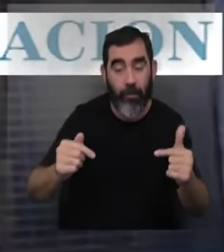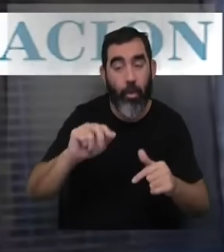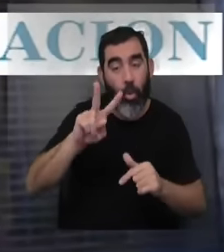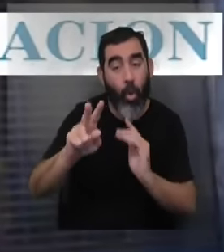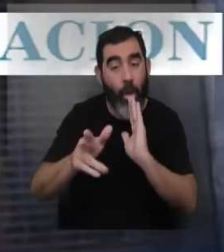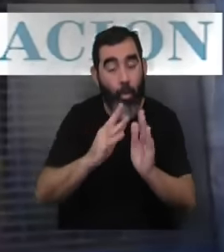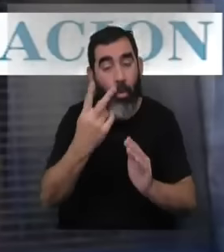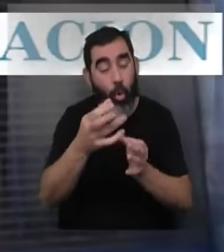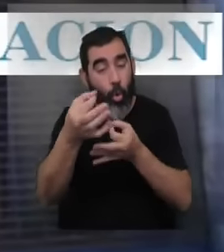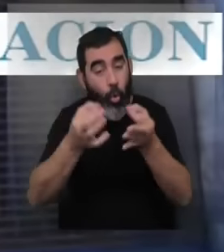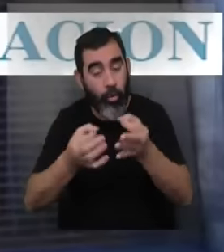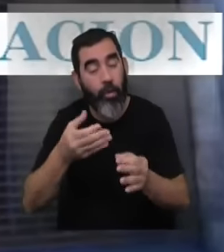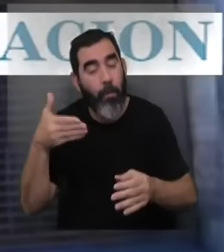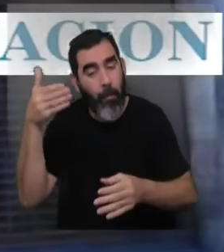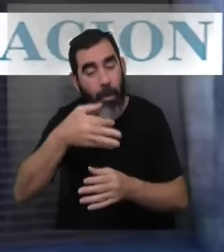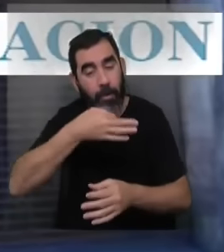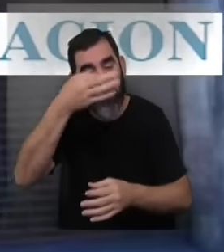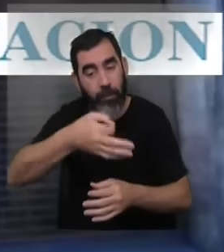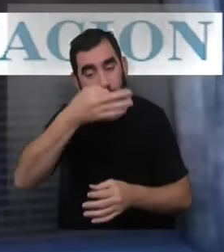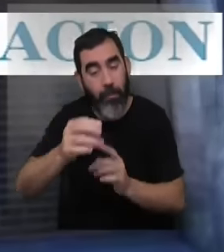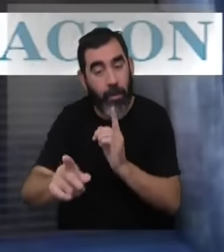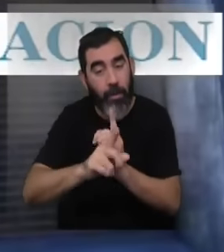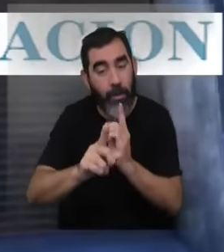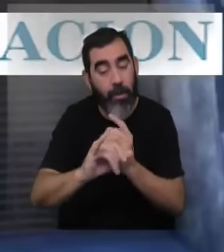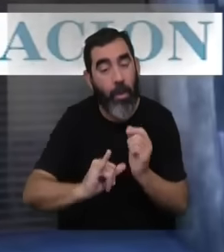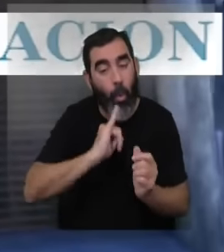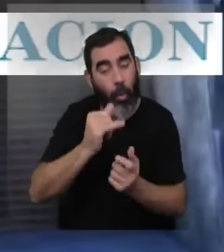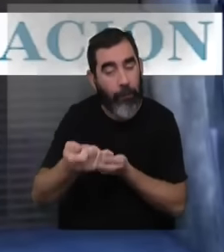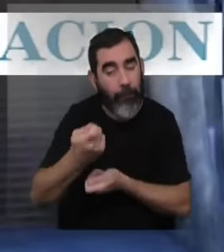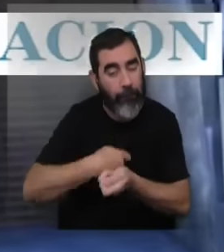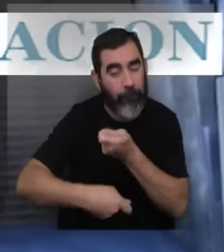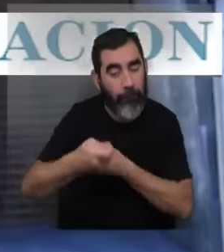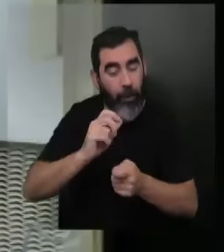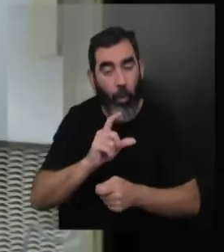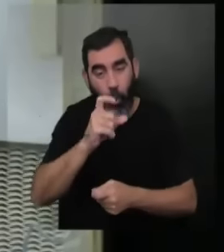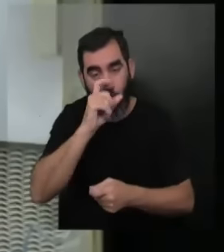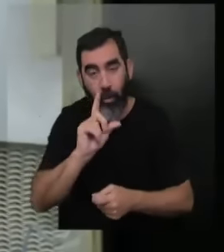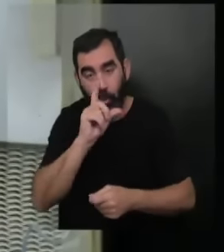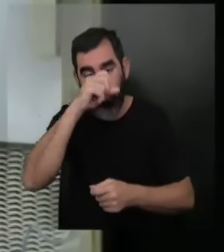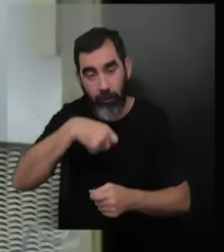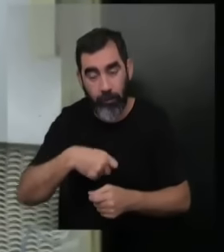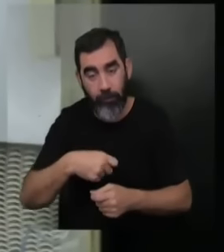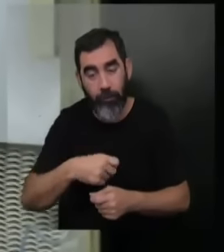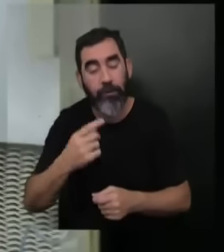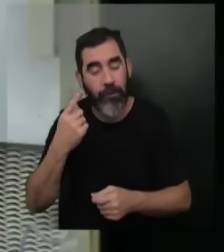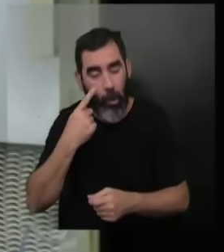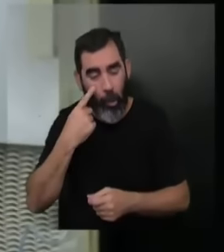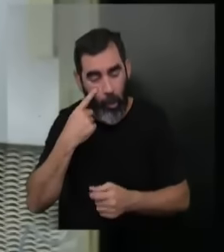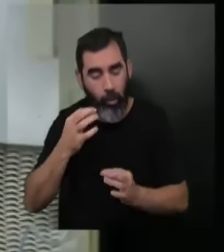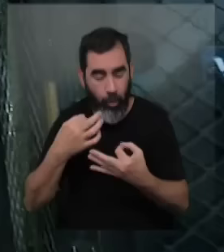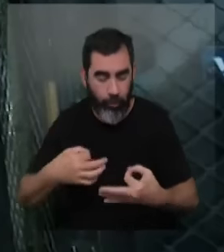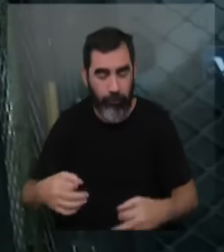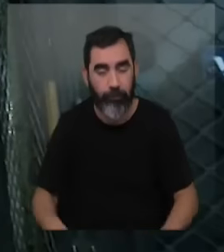sus abogados y dos contadores participaron en audiencias en que clientes contaron Cómo eran las maniobras desarrolladas en Buenos Aires y Montevideo por lo que tiene conocimiento pleno de